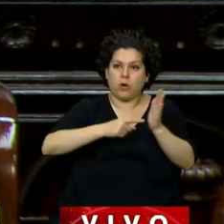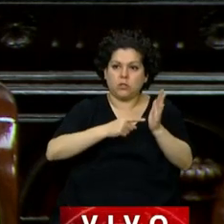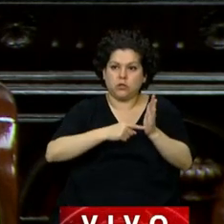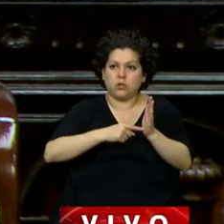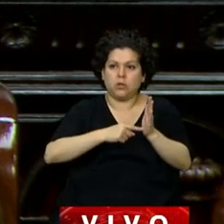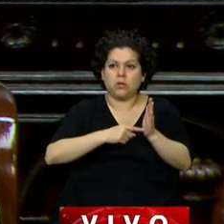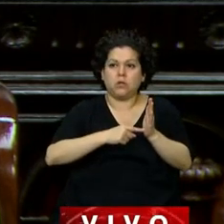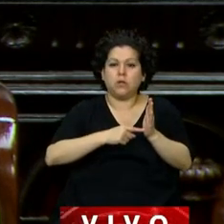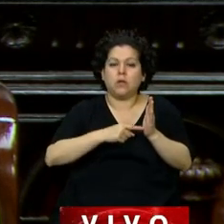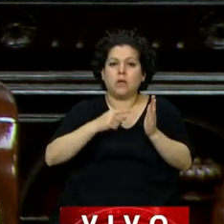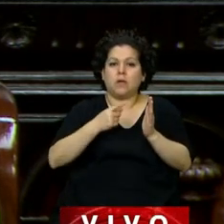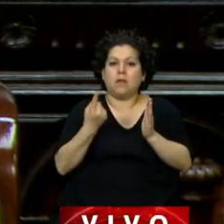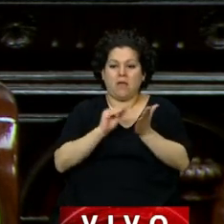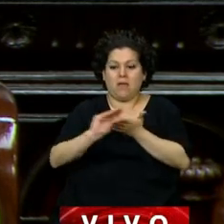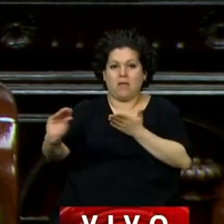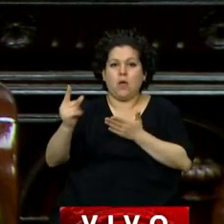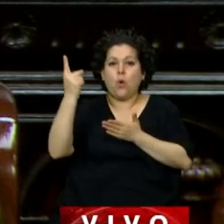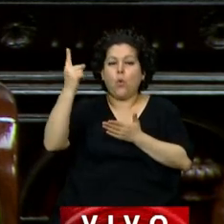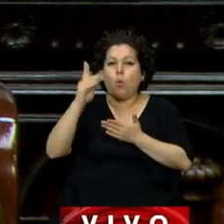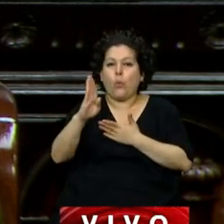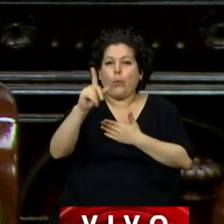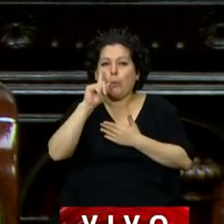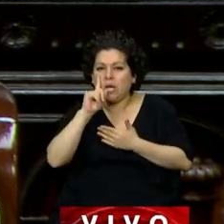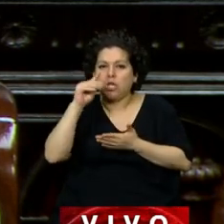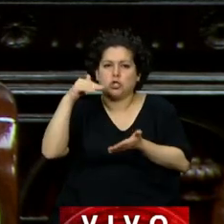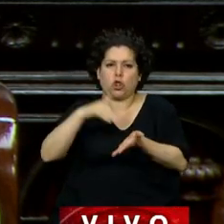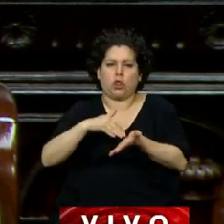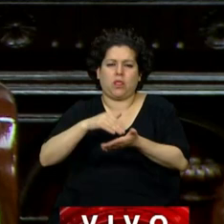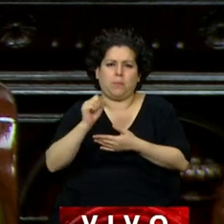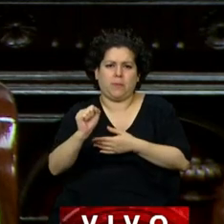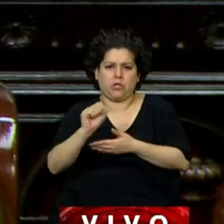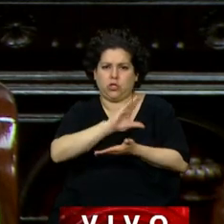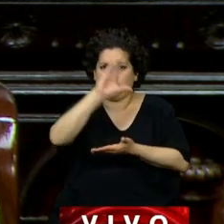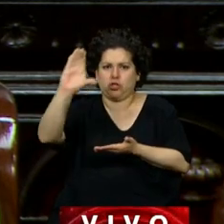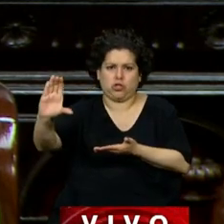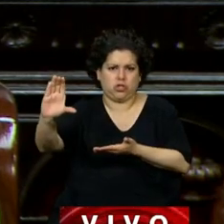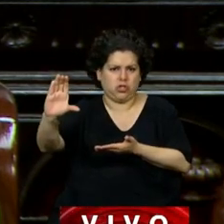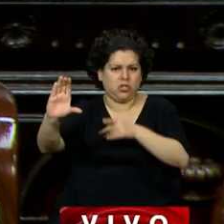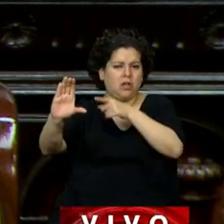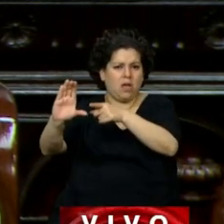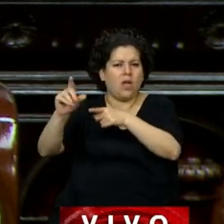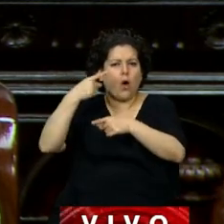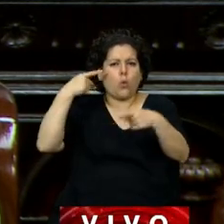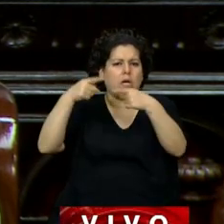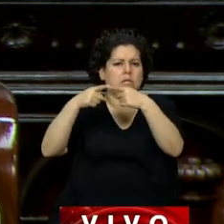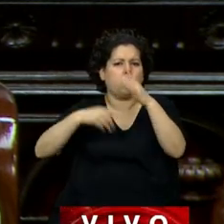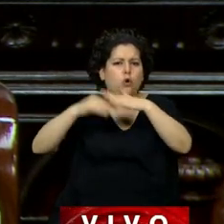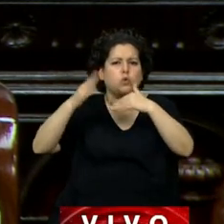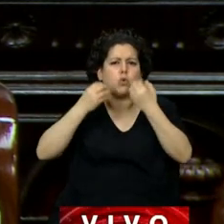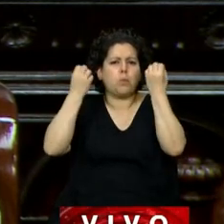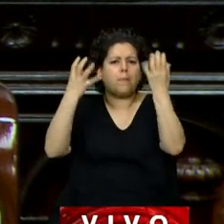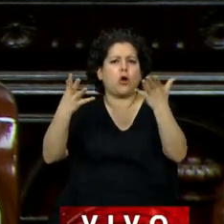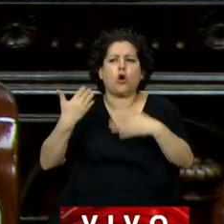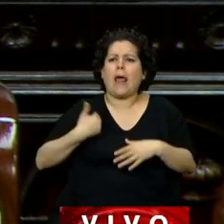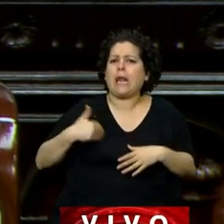el presupuesto de esta área es de 1 billón de pesos. Y las prioridades es construir una Argentina mejor para todos,